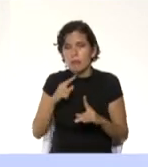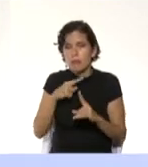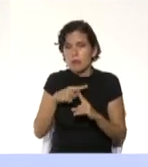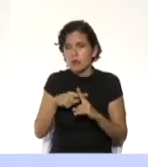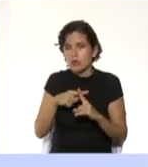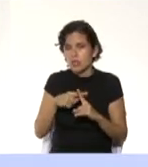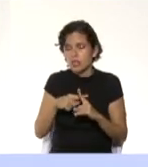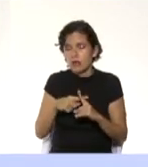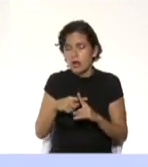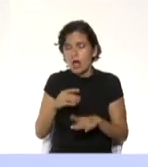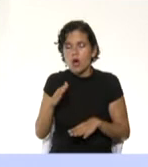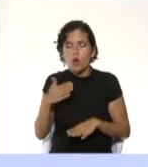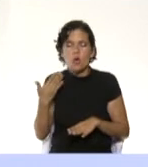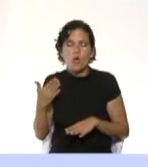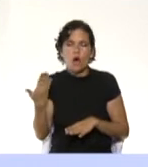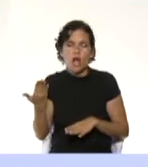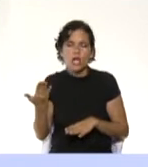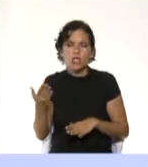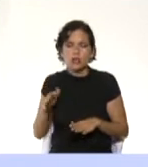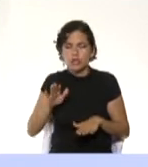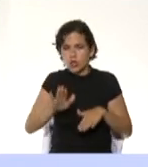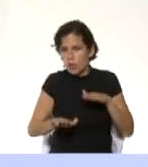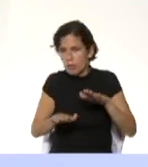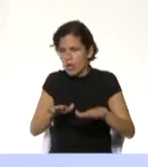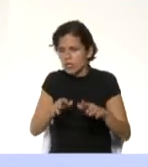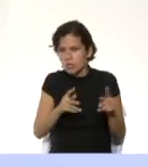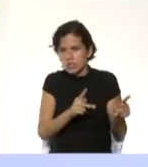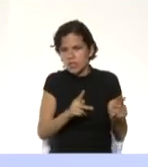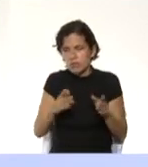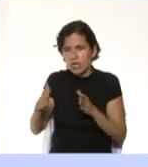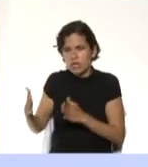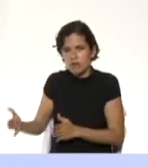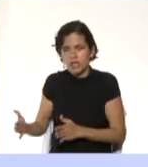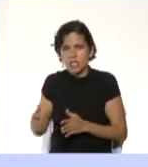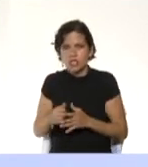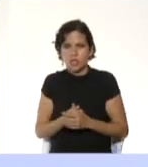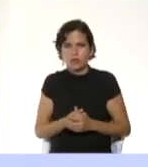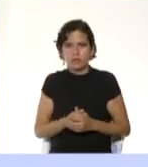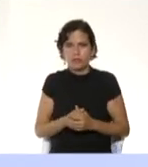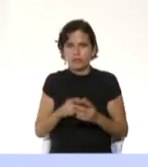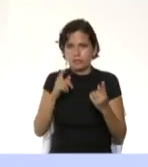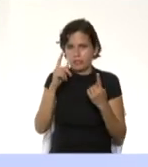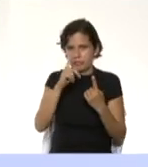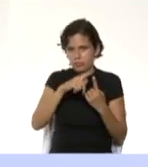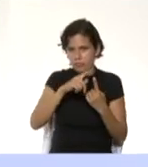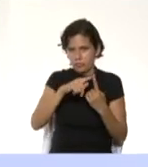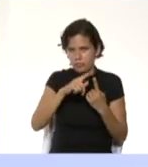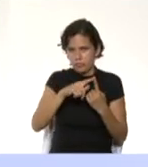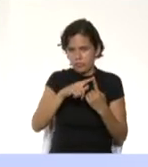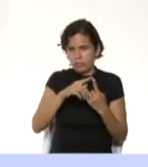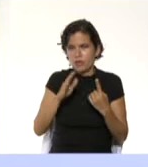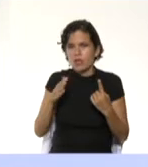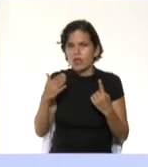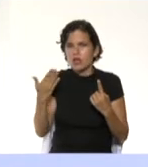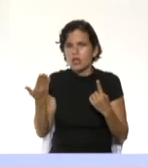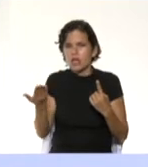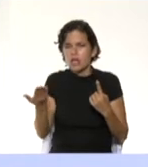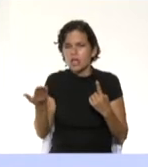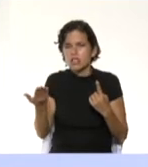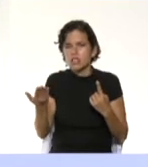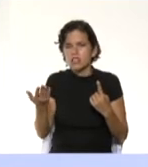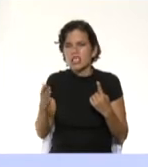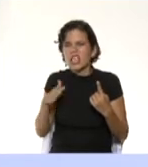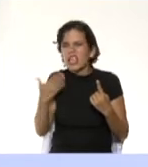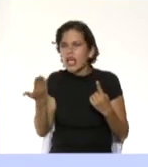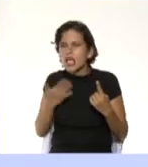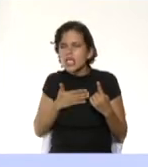positivos. ¿Cuáles son esos pasos para esa planificación? Debemos primero tomar en cuenta lo que es el diagnóstico. ¿Qué